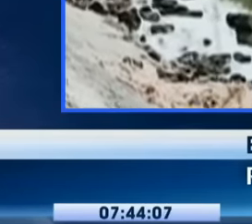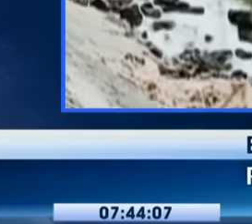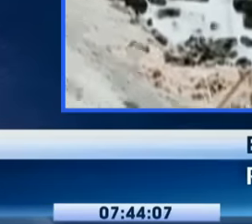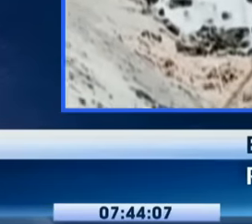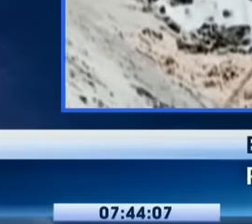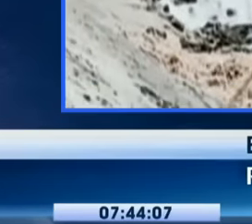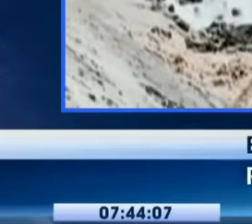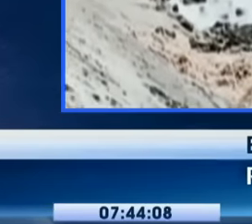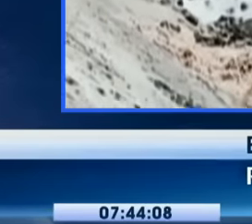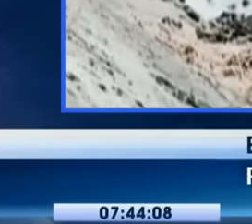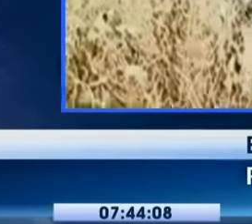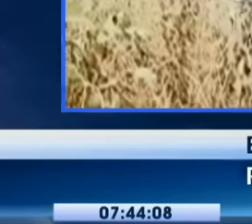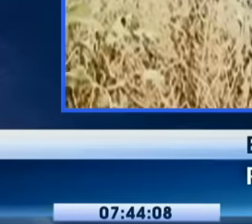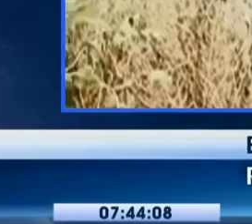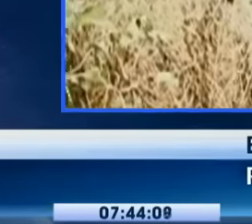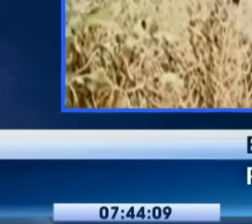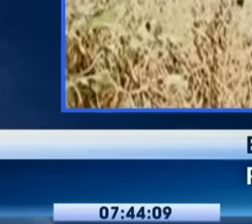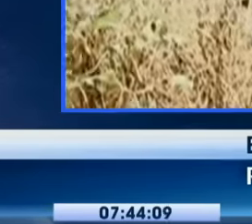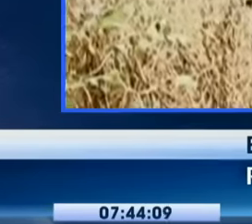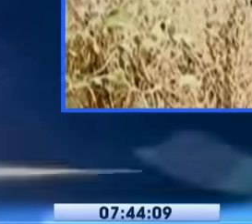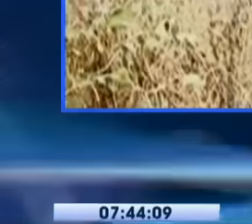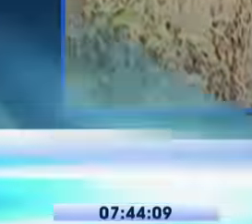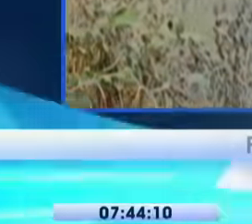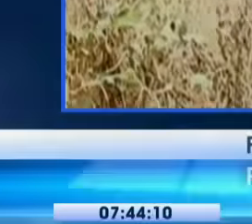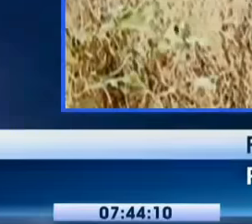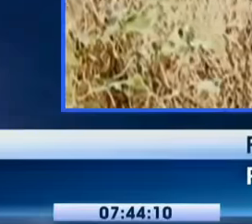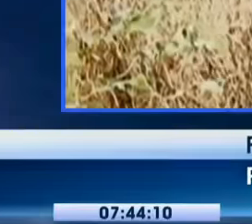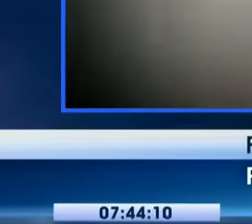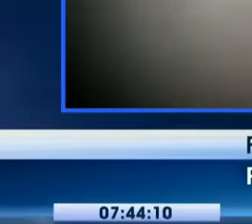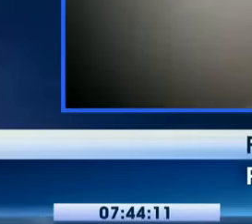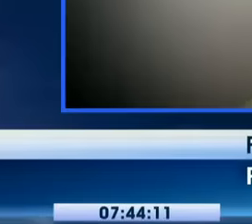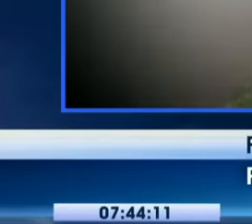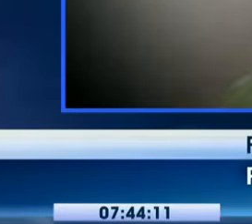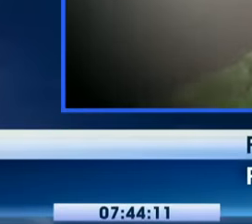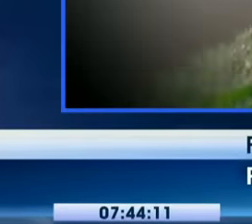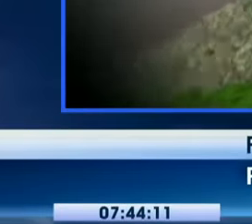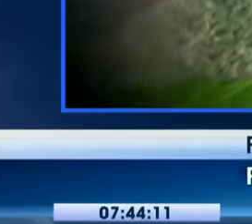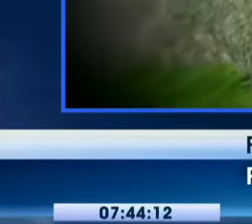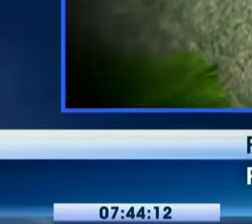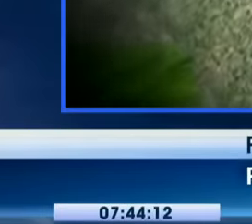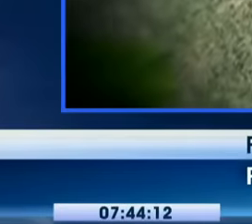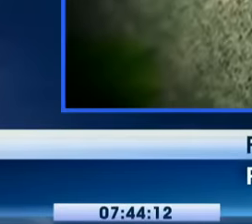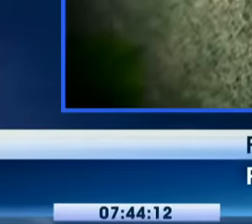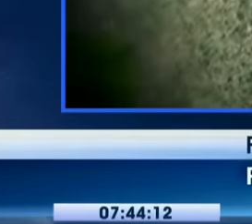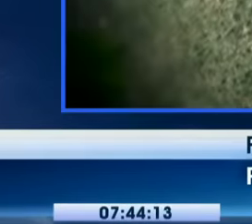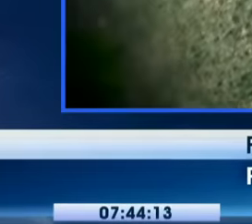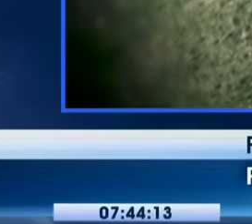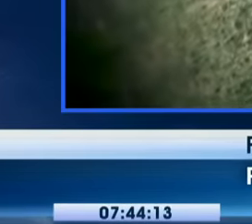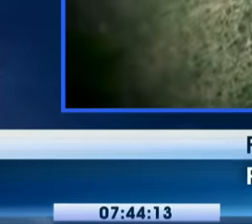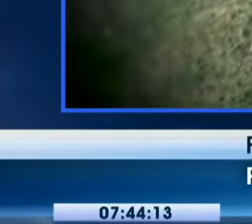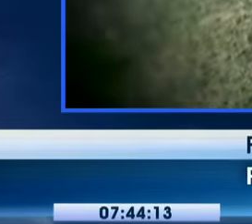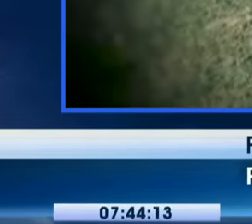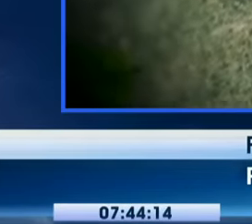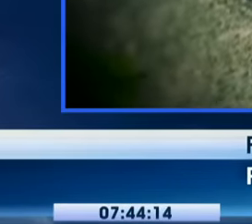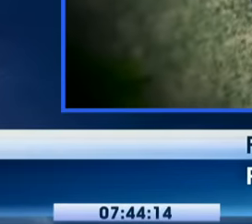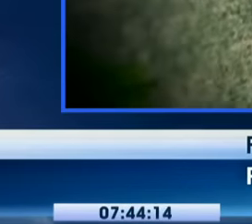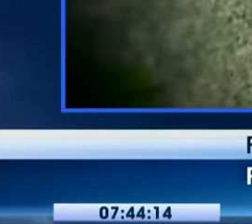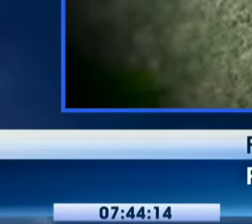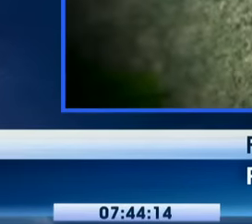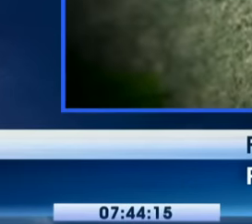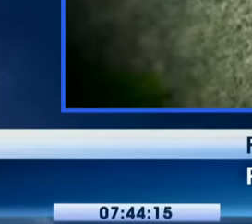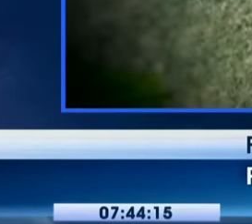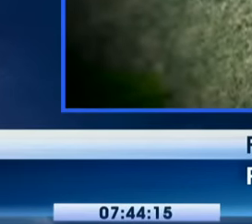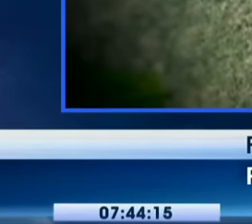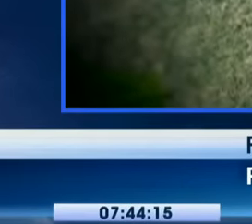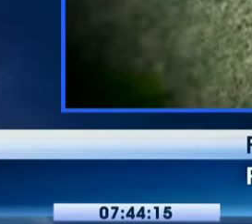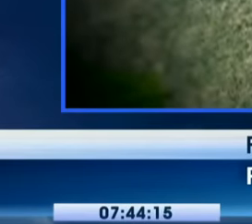sector y también al Ministerio de Salud, que se encuentra frente a este acompañamiento que se le brinda a